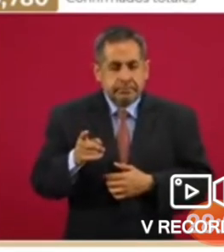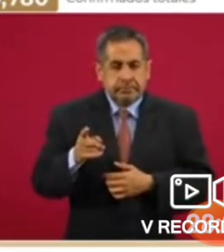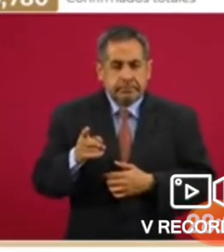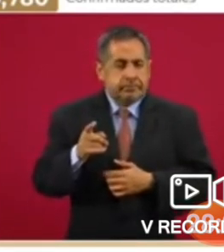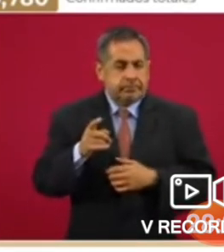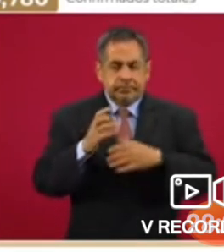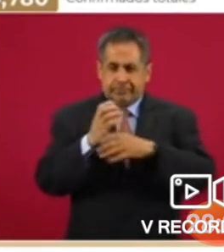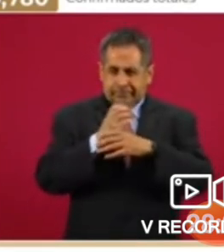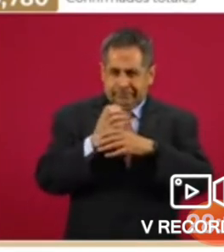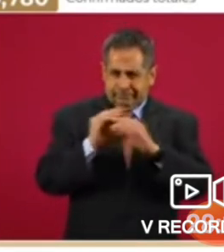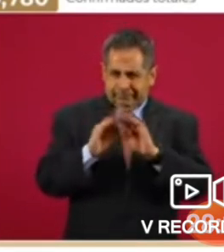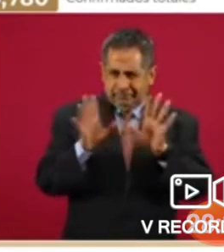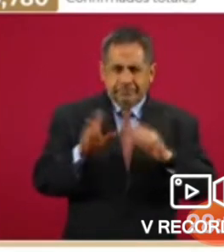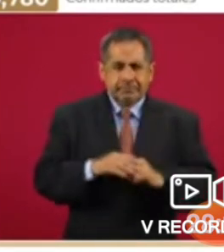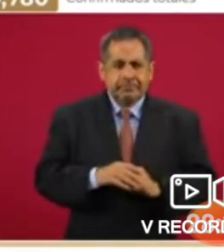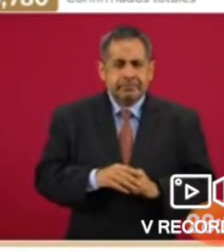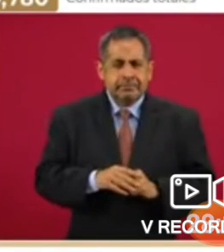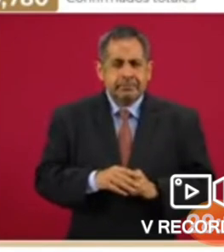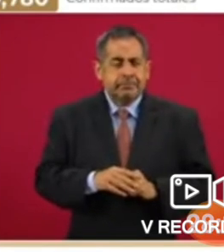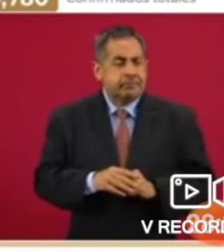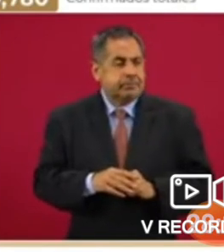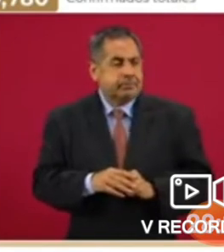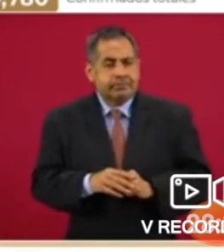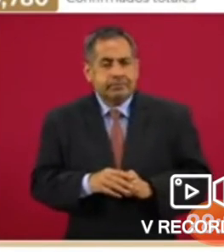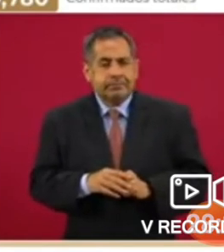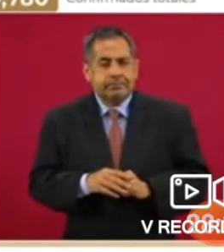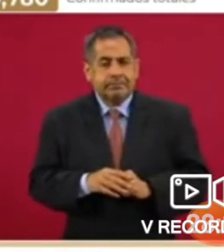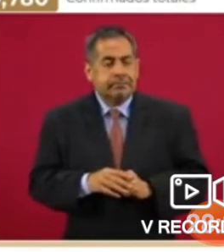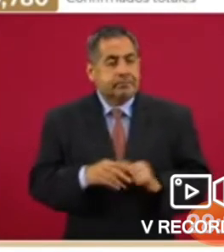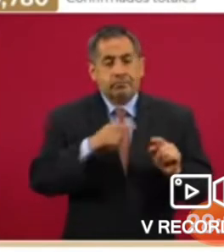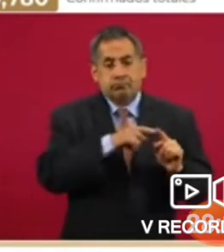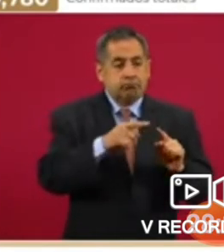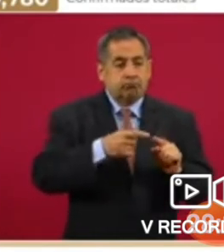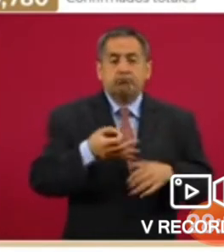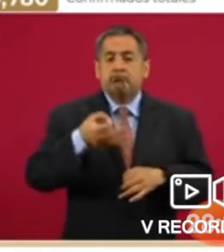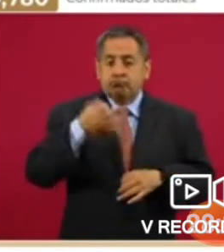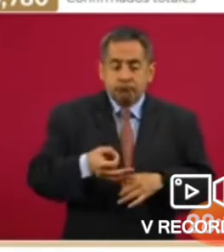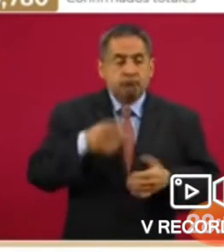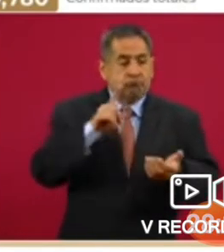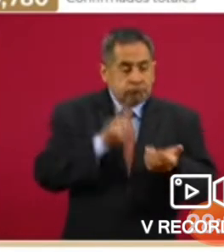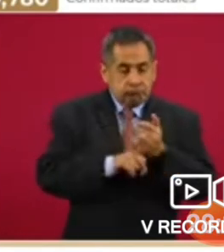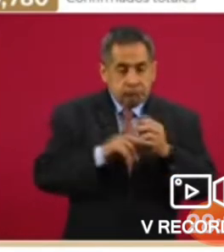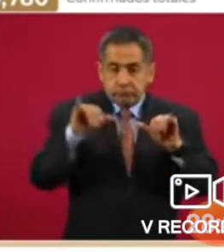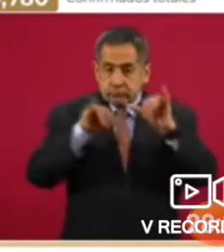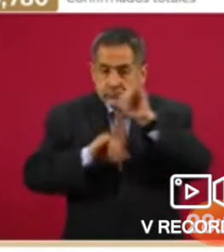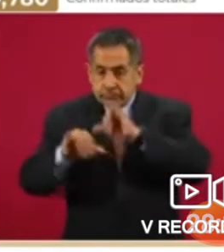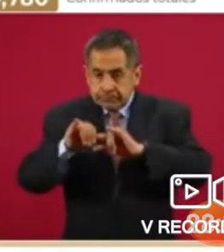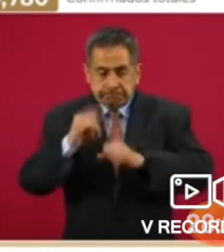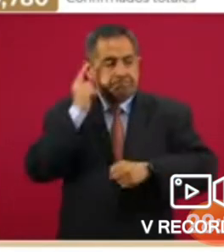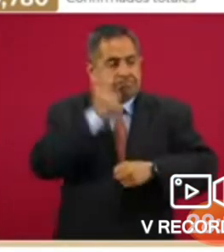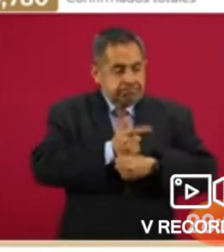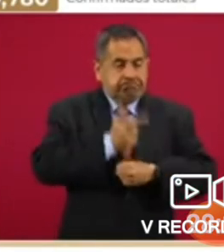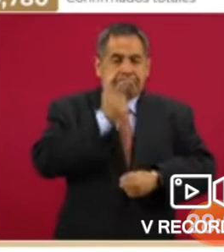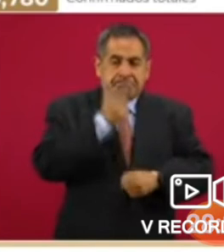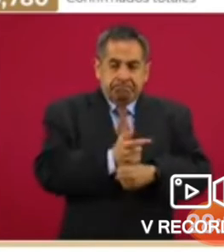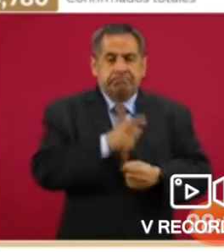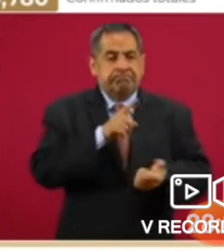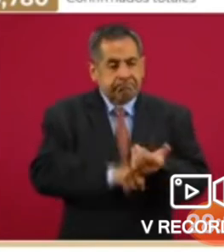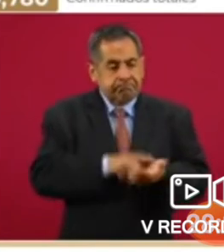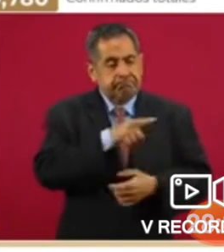café claro o pálido, son los casos confirmados por laboratorio, a quienes se les